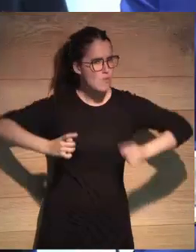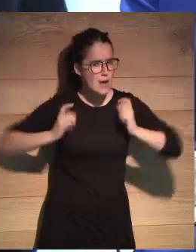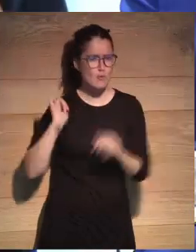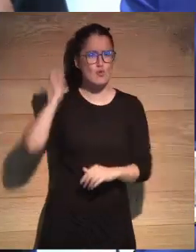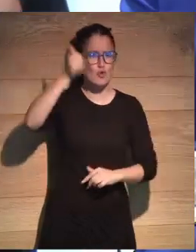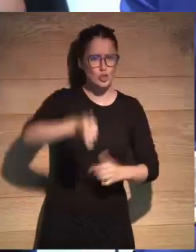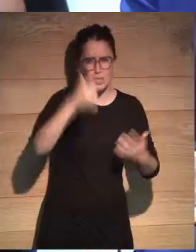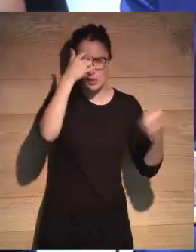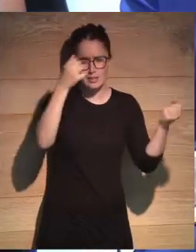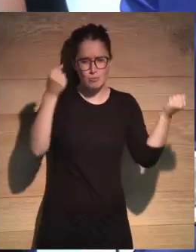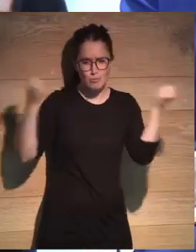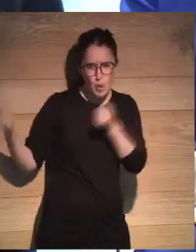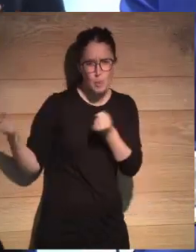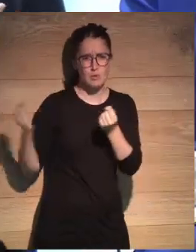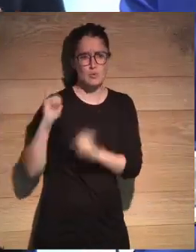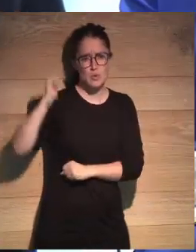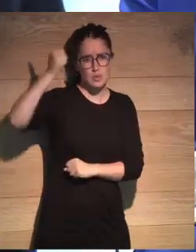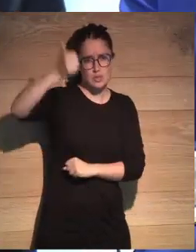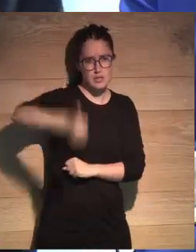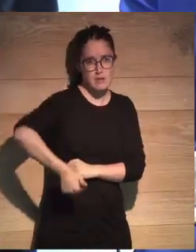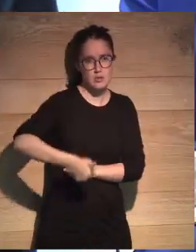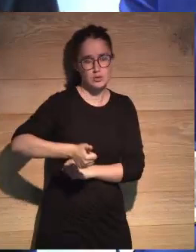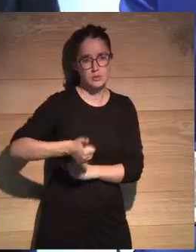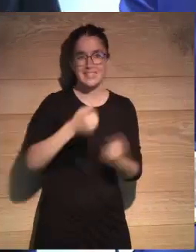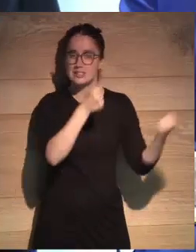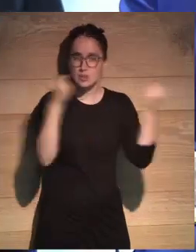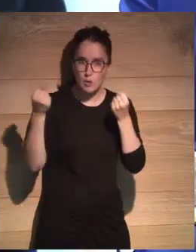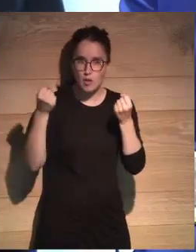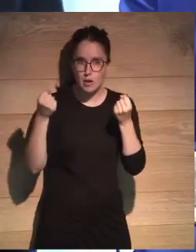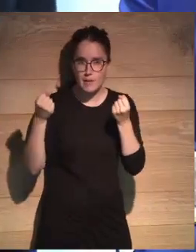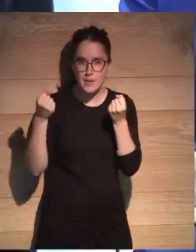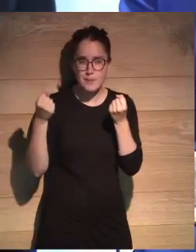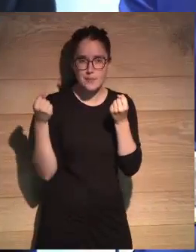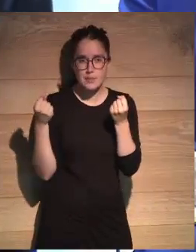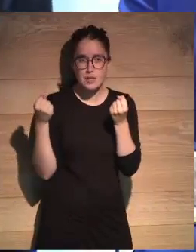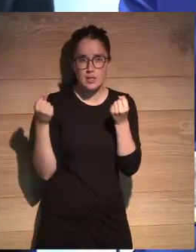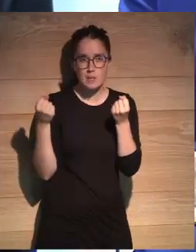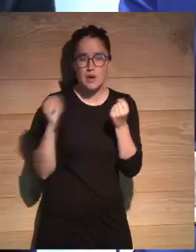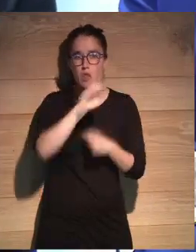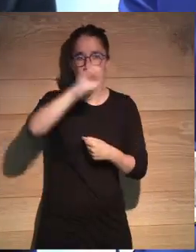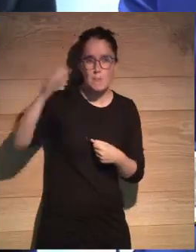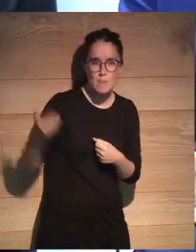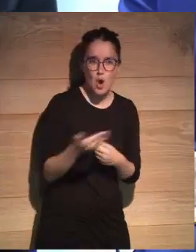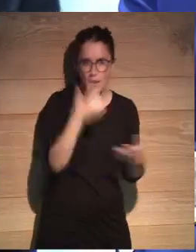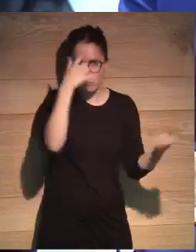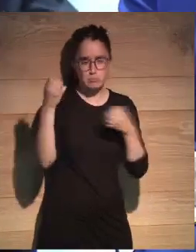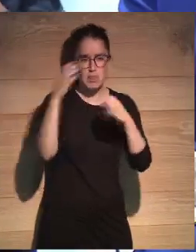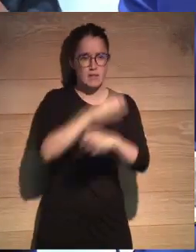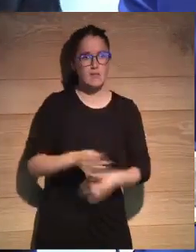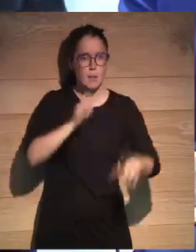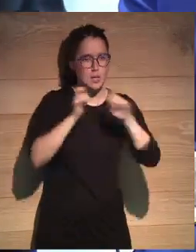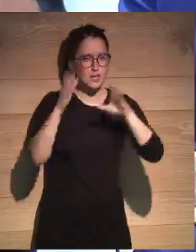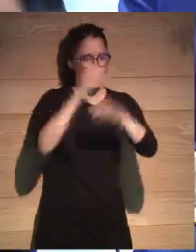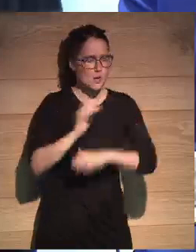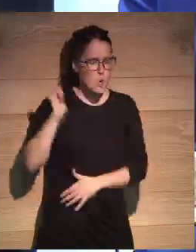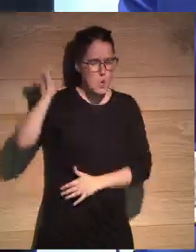institucional durante muchos años, y no solamente de instituciones también, sino de blogueros científicos, periodistas científicos, que